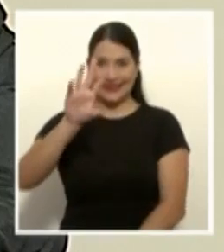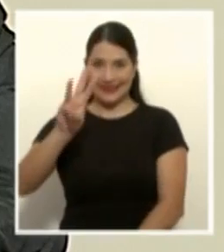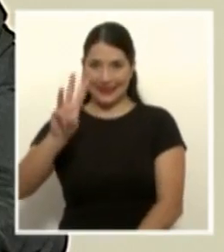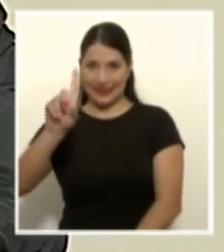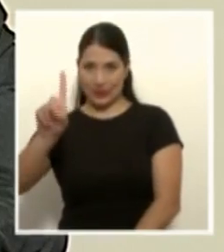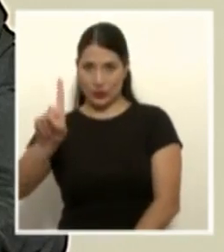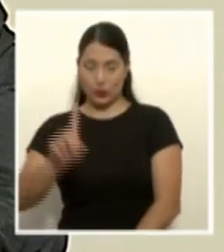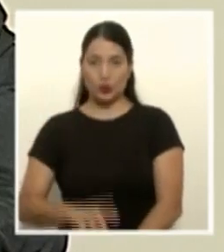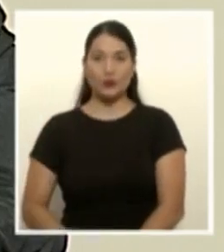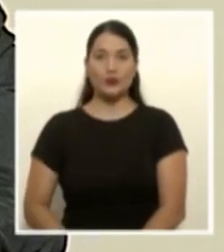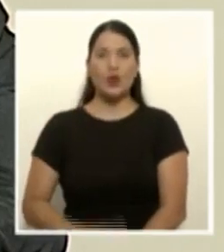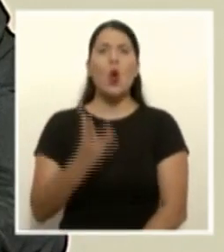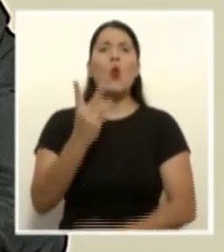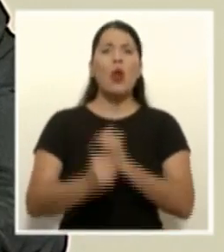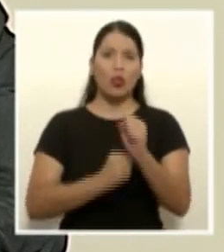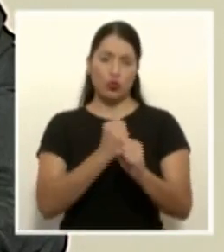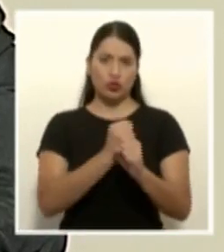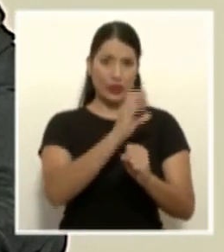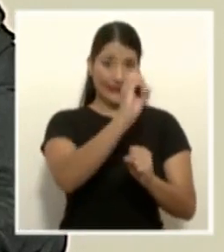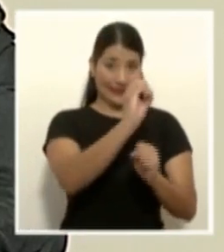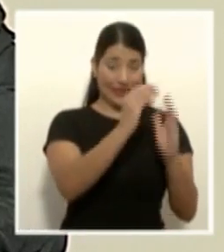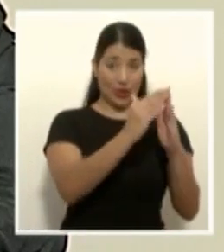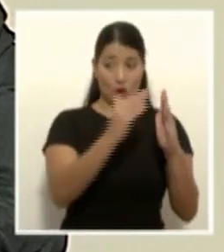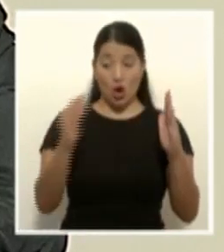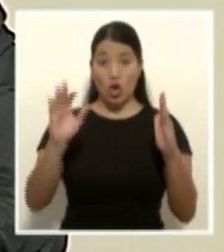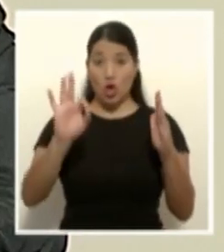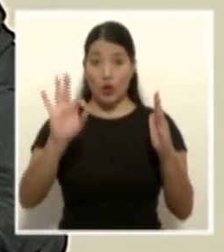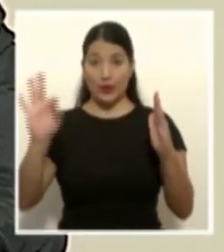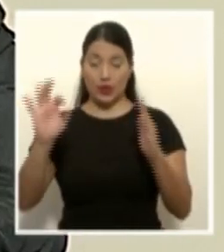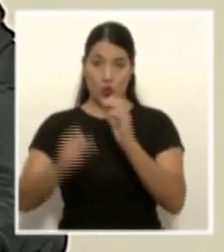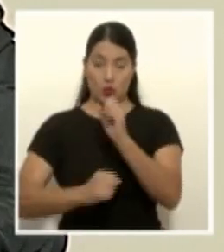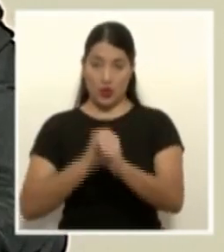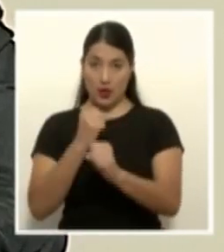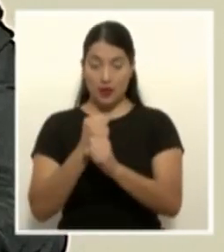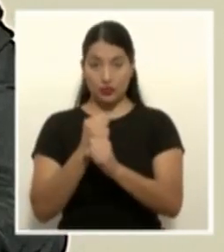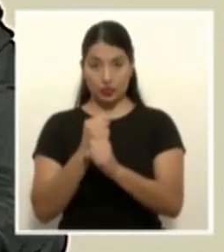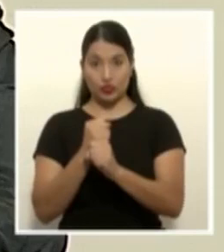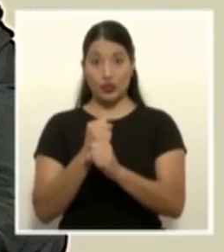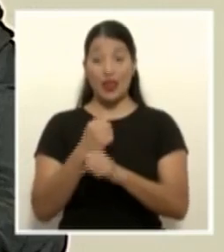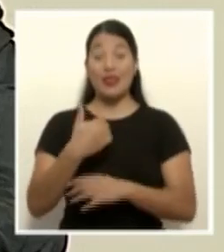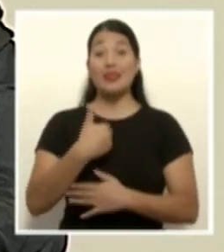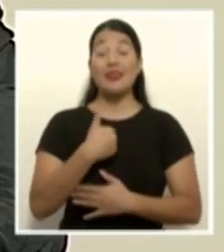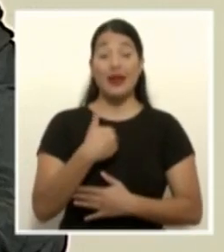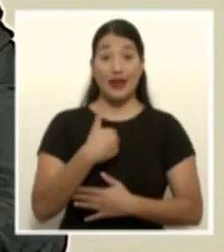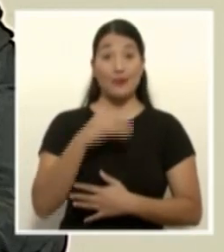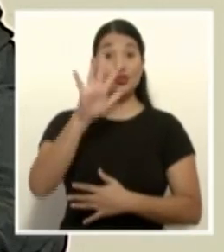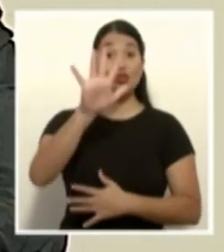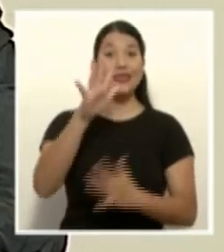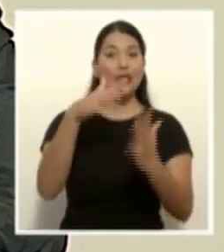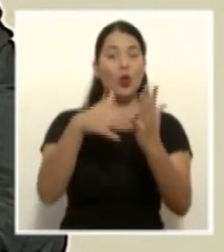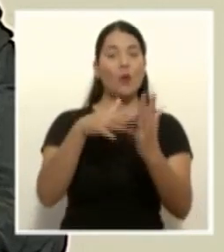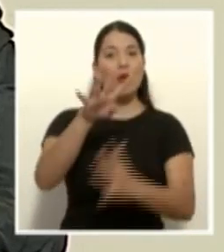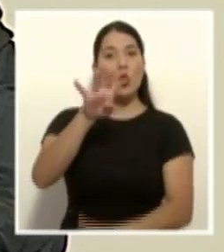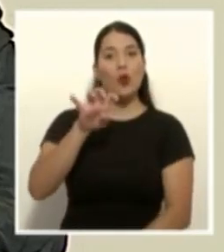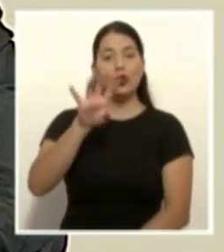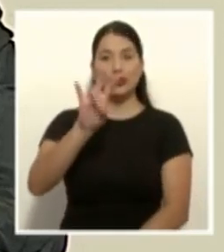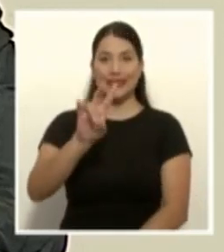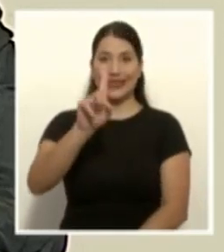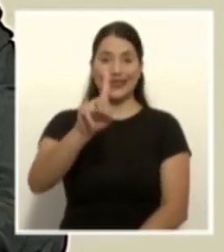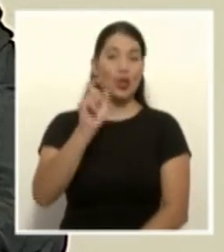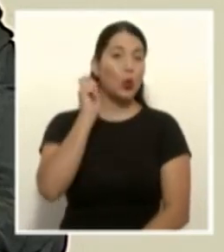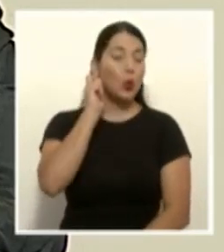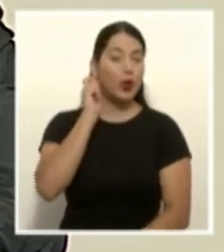12.361. El rango de edad va desde los 0 hasta los 99 años. Tenemos 5.471